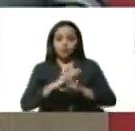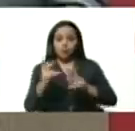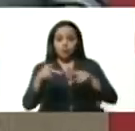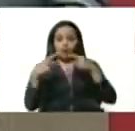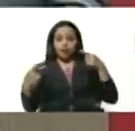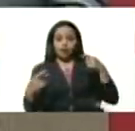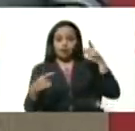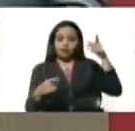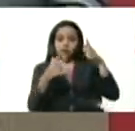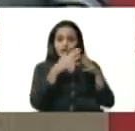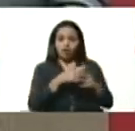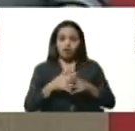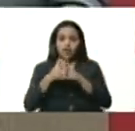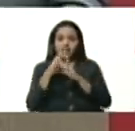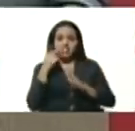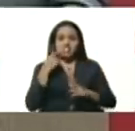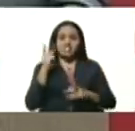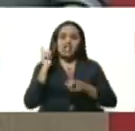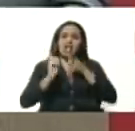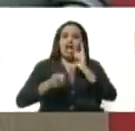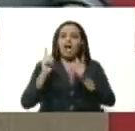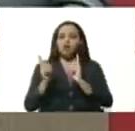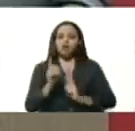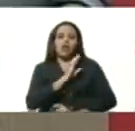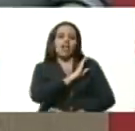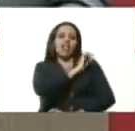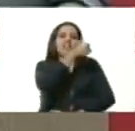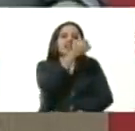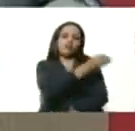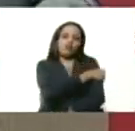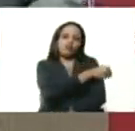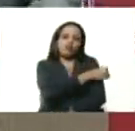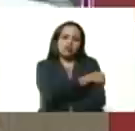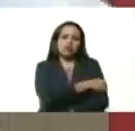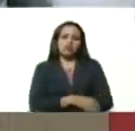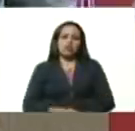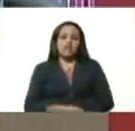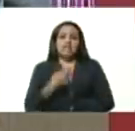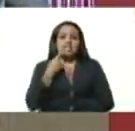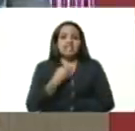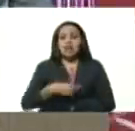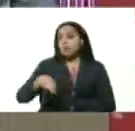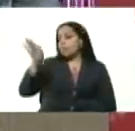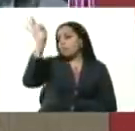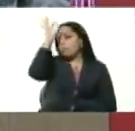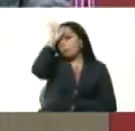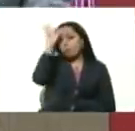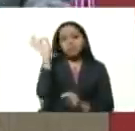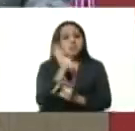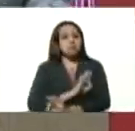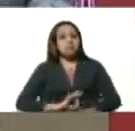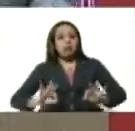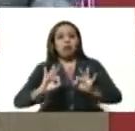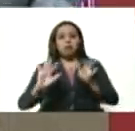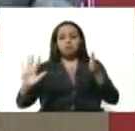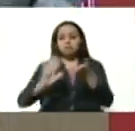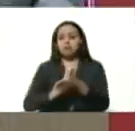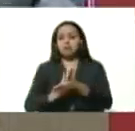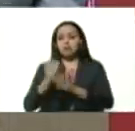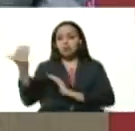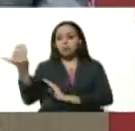que algunos jefes de la oposición venezolana señalaron que no sabían nada de esa incursión.